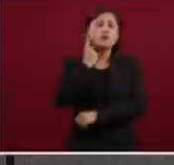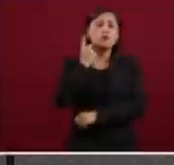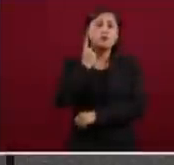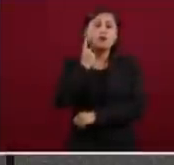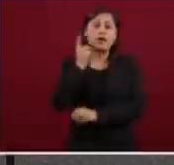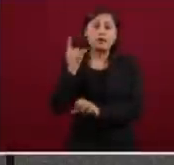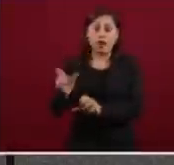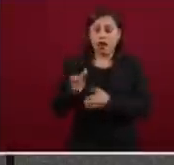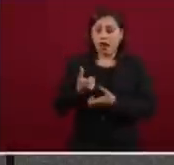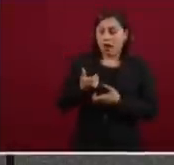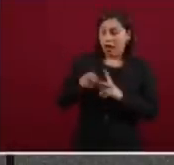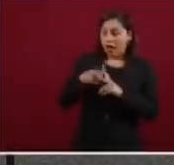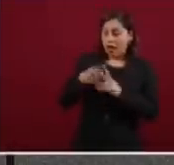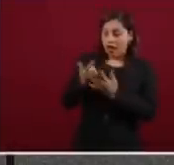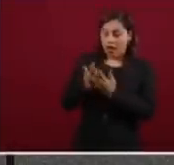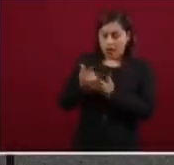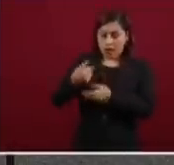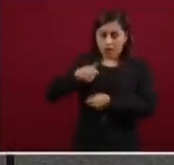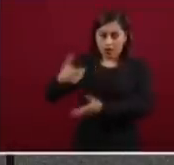esa su función